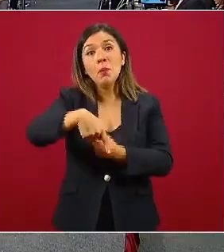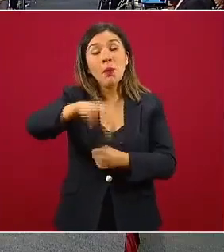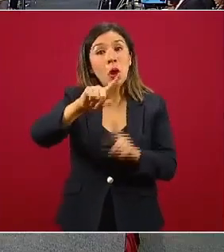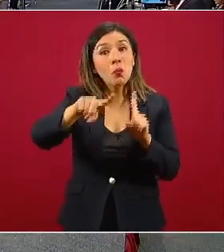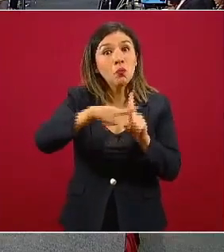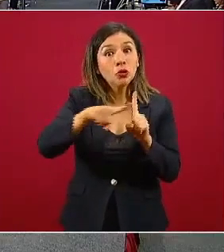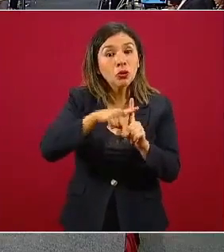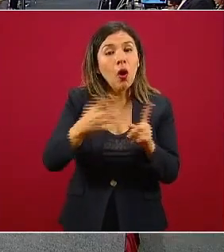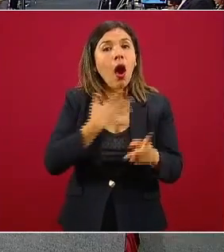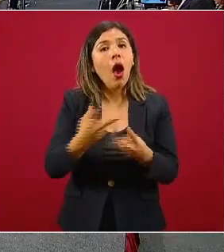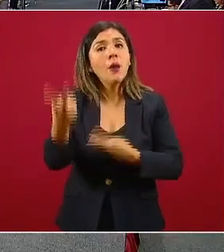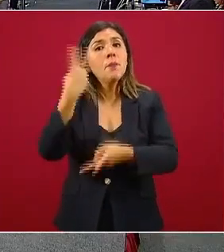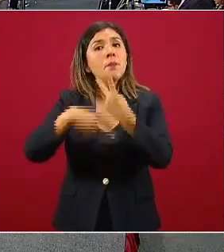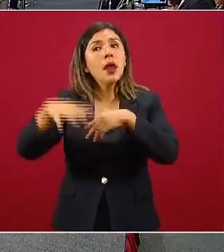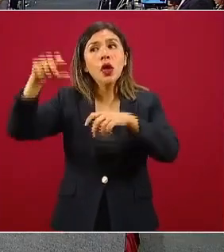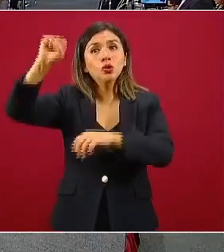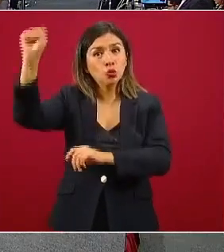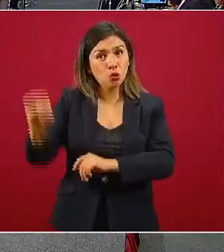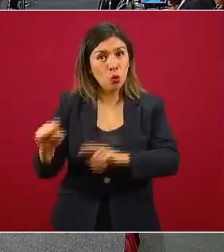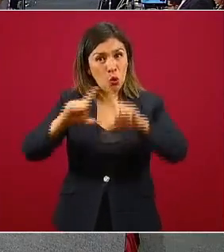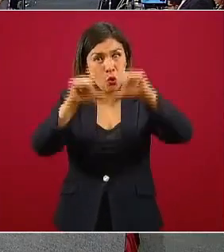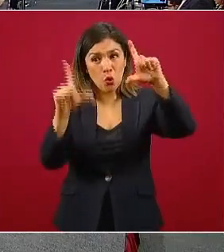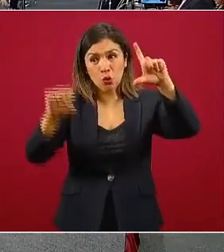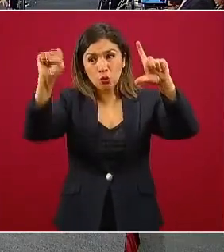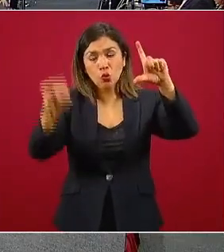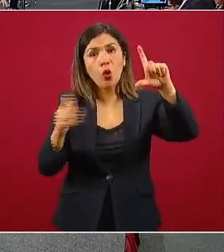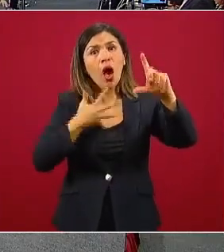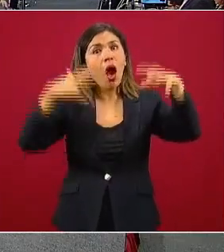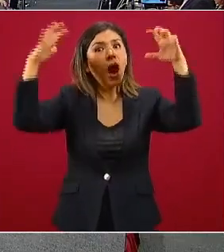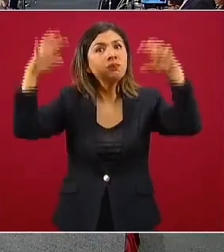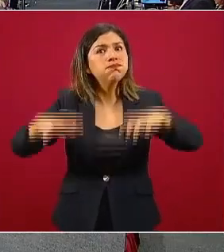porque llovió mucho en el sureste, está lloviendo